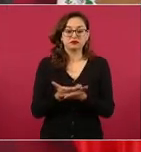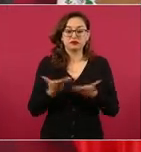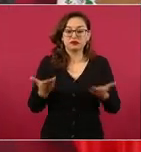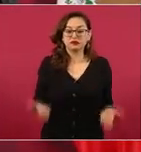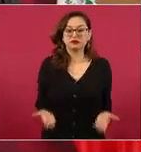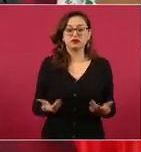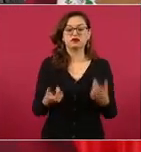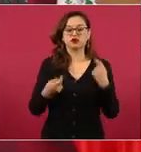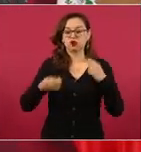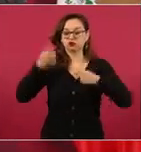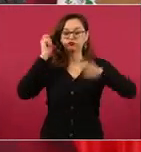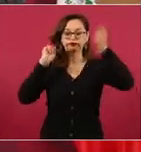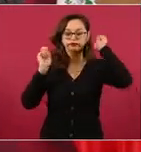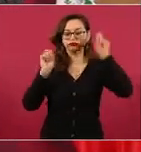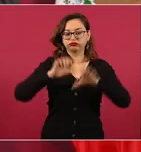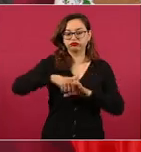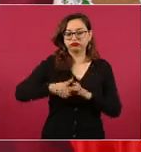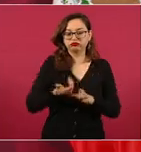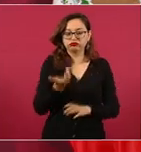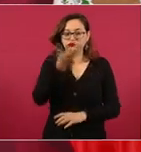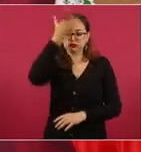¿Cómo te vas a engominarlo?